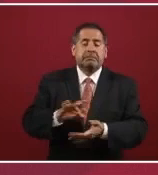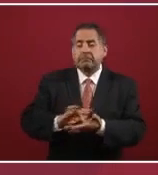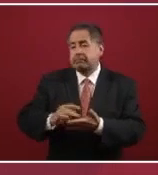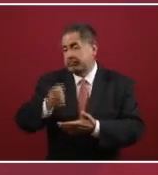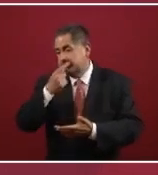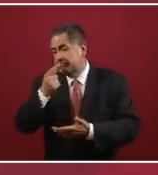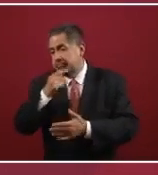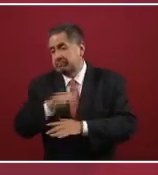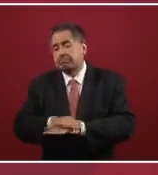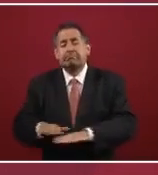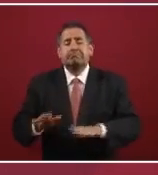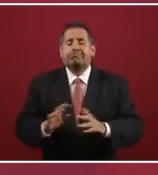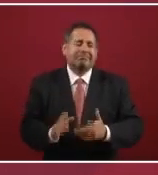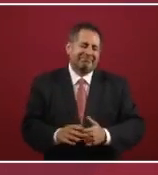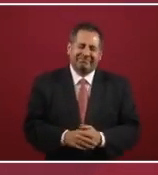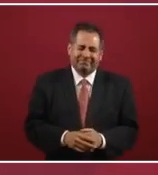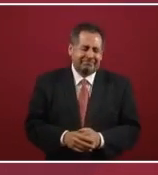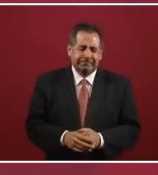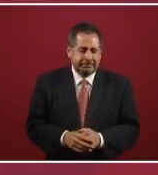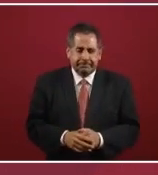sin las medicinas